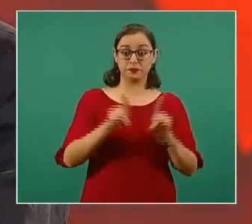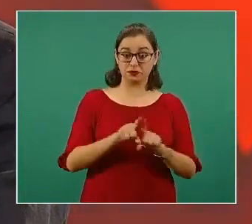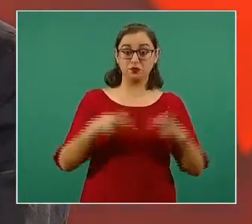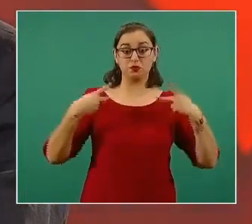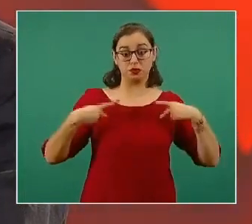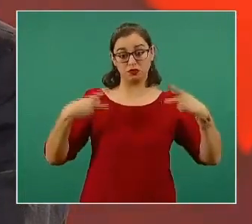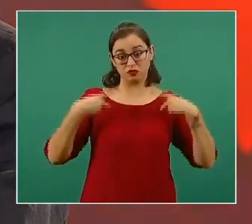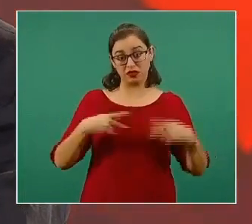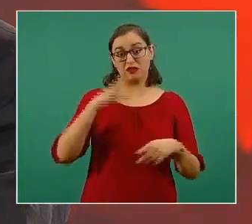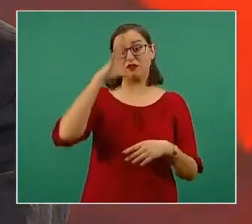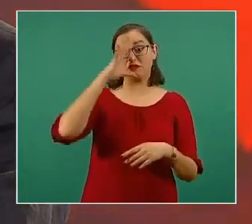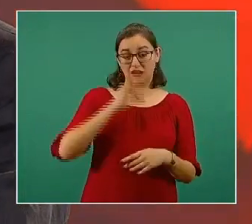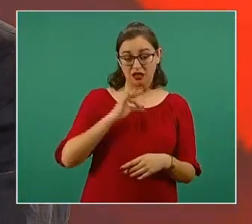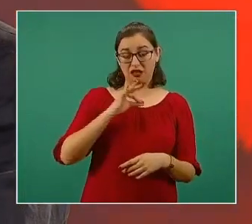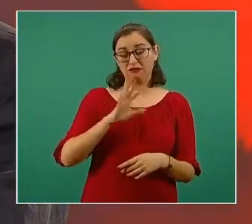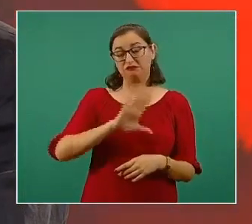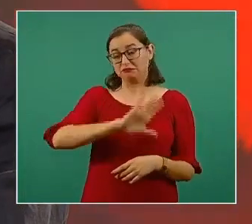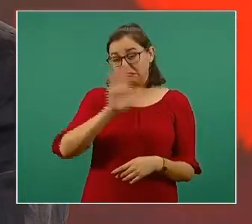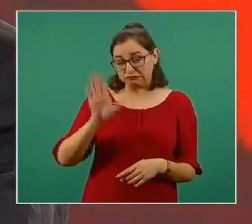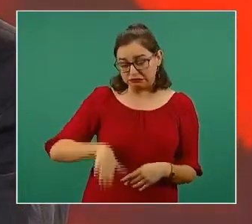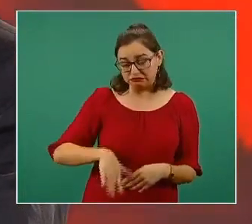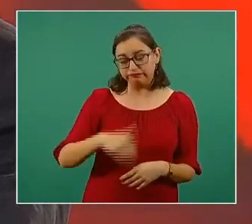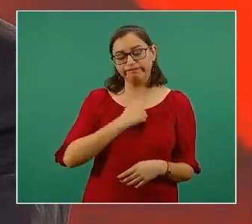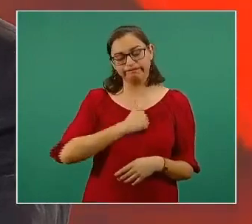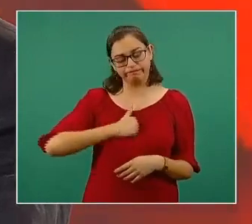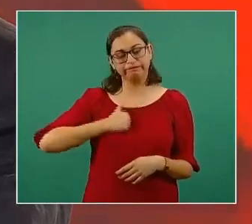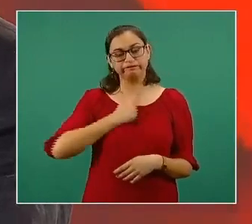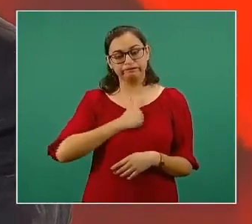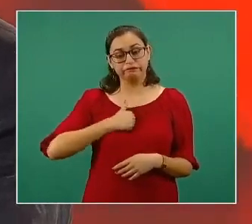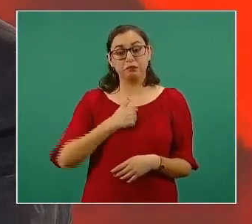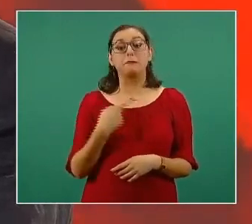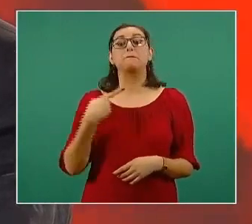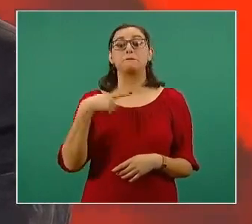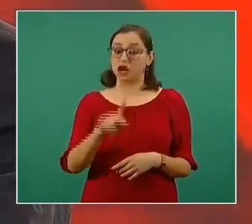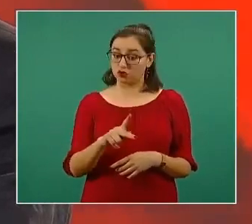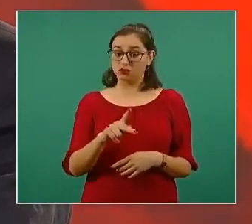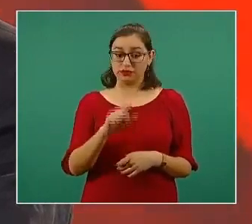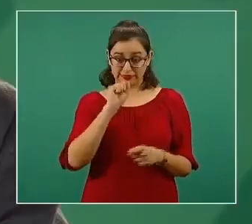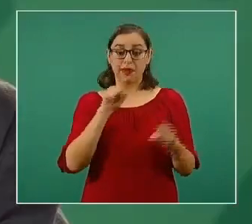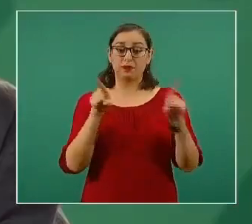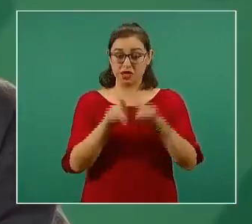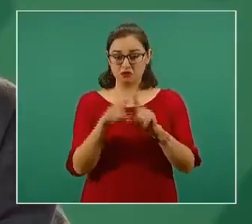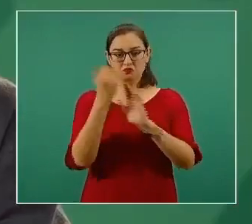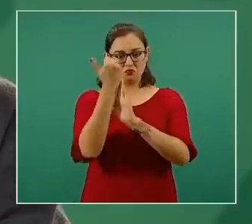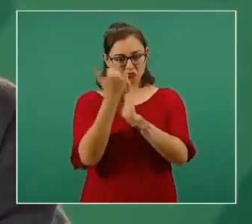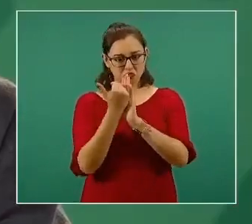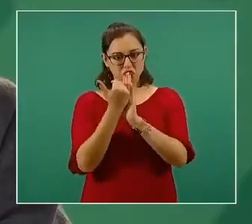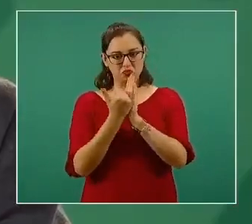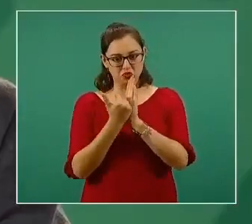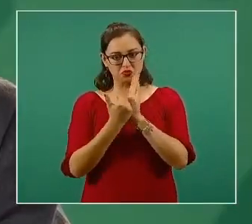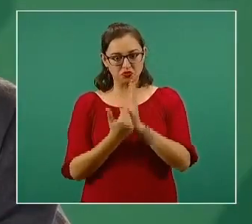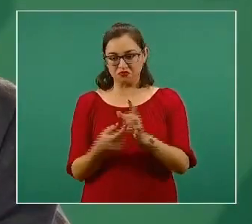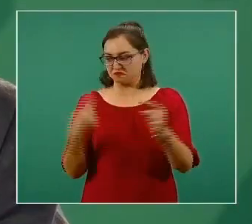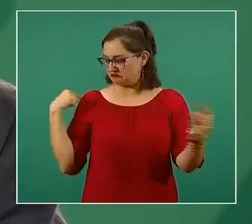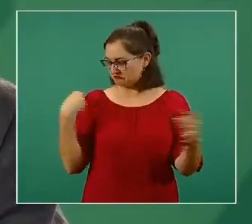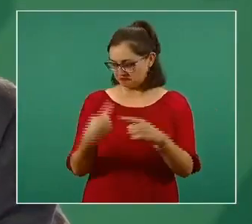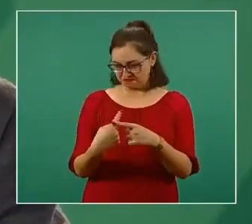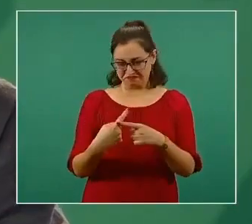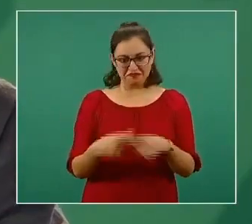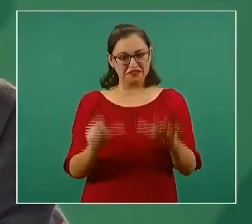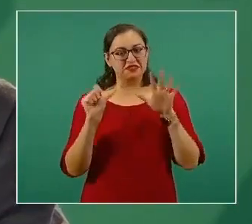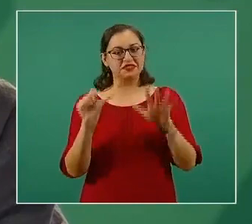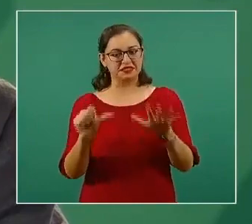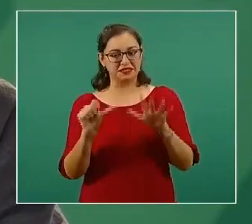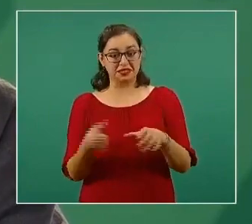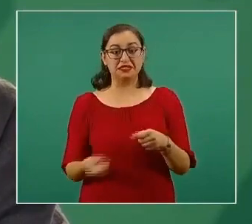vida como consecuencia de la forma grave de COVID-19 es cada vez menor. 16 semanas y abrimos